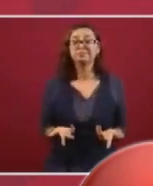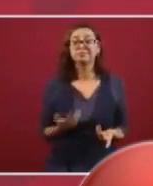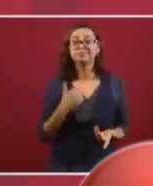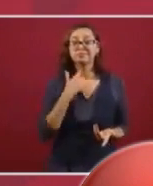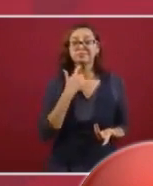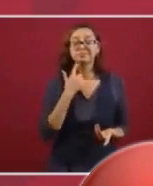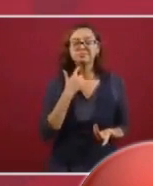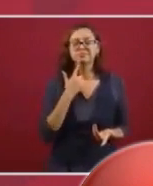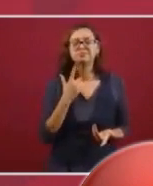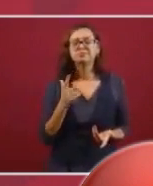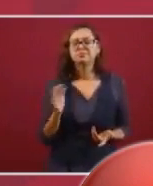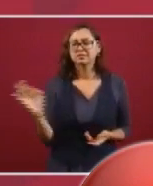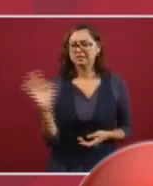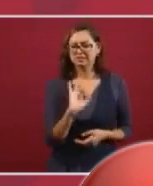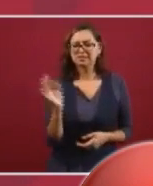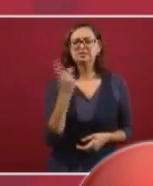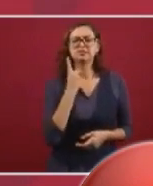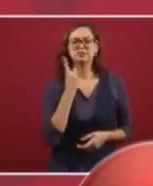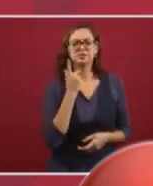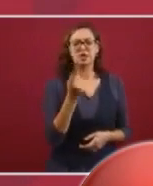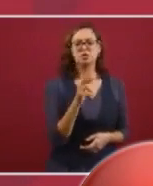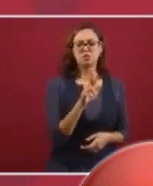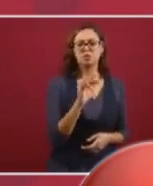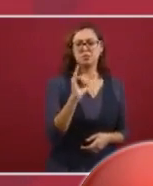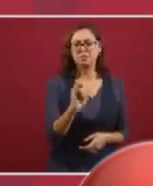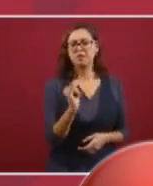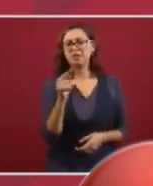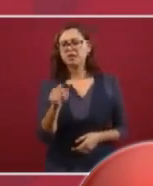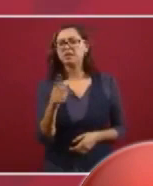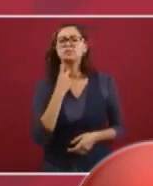puede haber un diputado del PRI, un diputado del PAN,